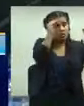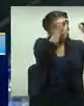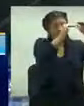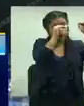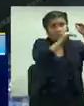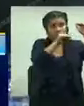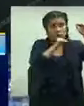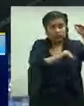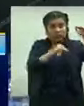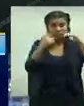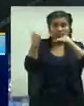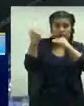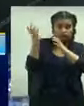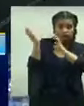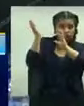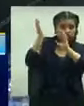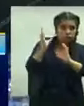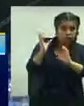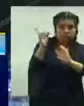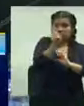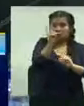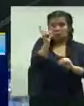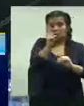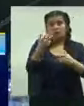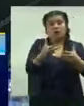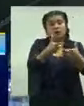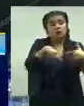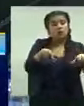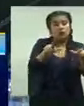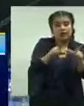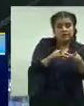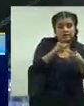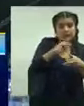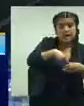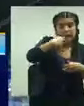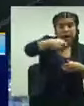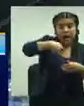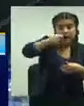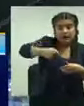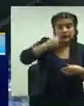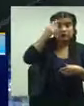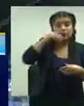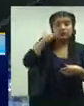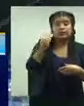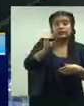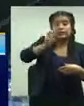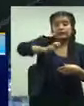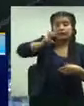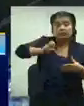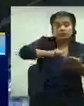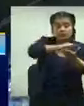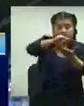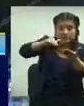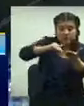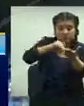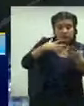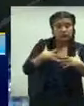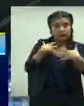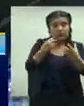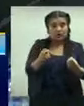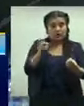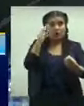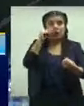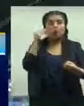para funcionamientos. Hay lugares que están rentando espacios para poner puestos y centros de salud, derivado a que no se